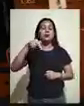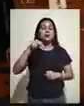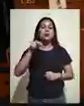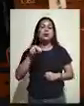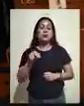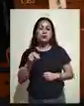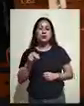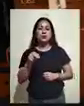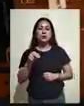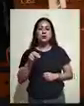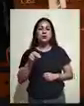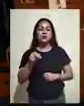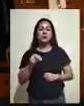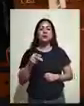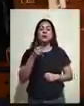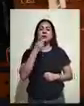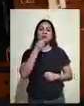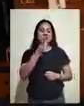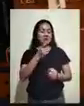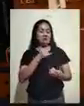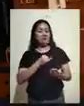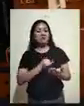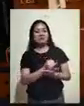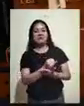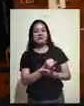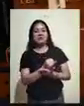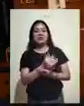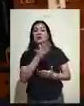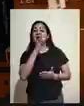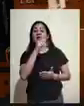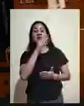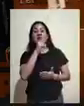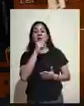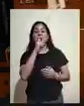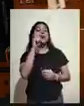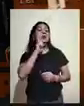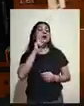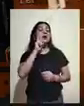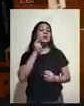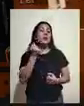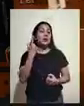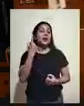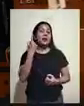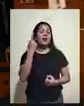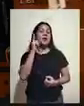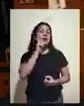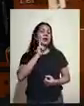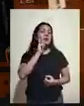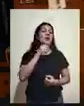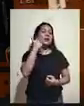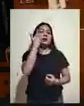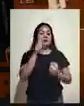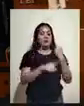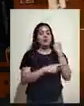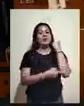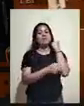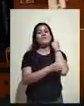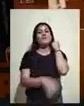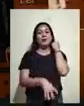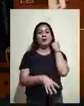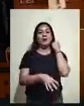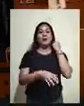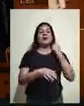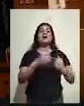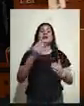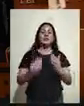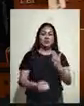Suprema Corte de Justicia de la Nación determinó que no se podrá procesar a mujer alguna que interrumpa su embarazo trazando